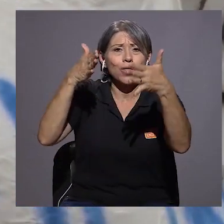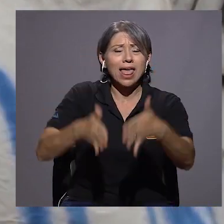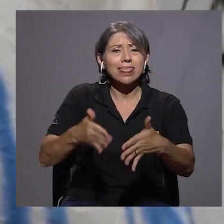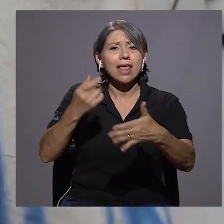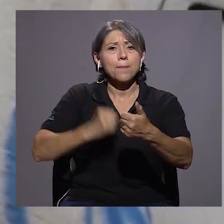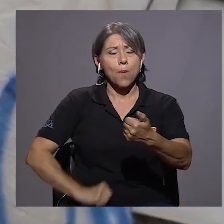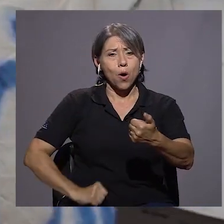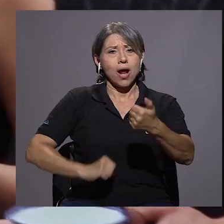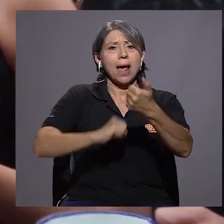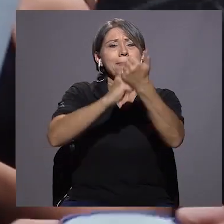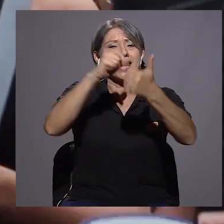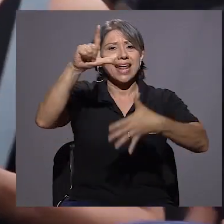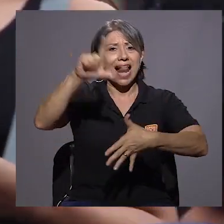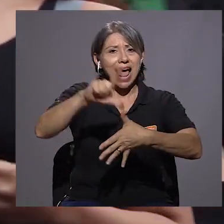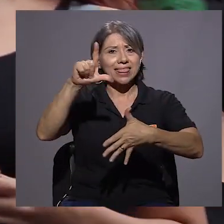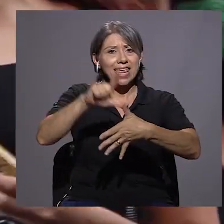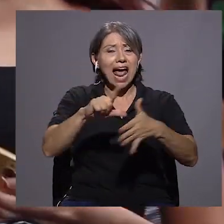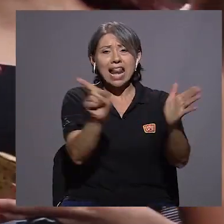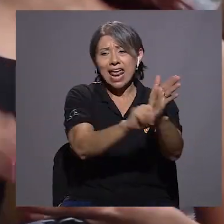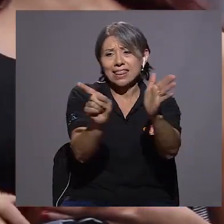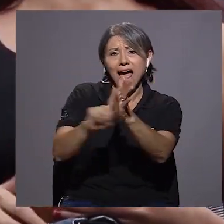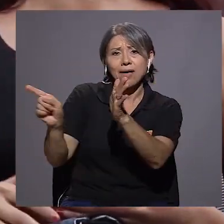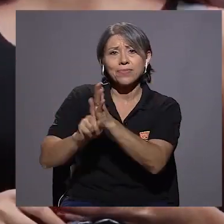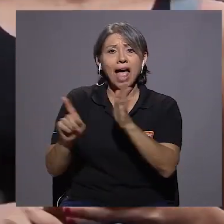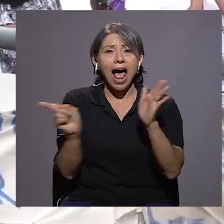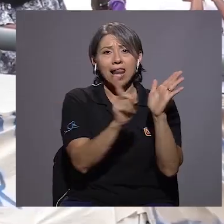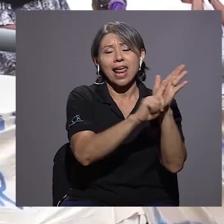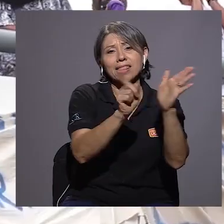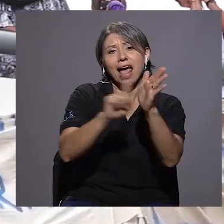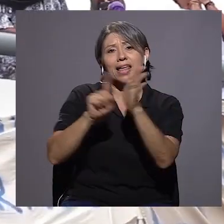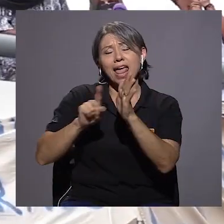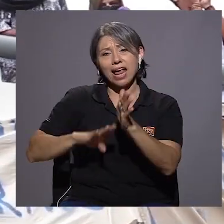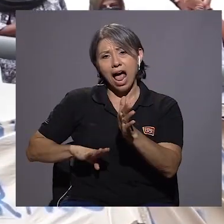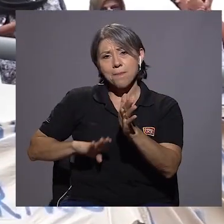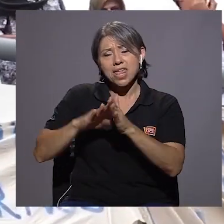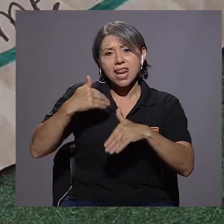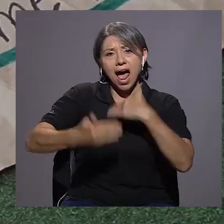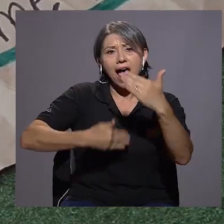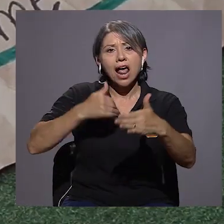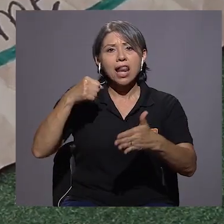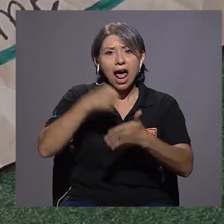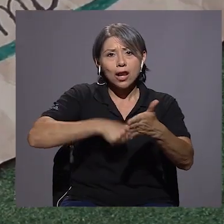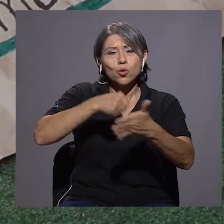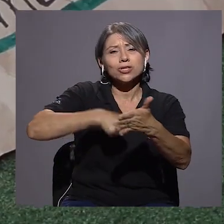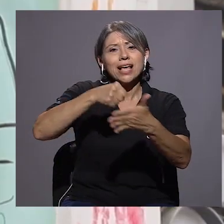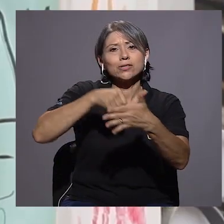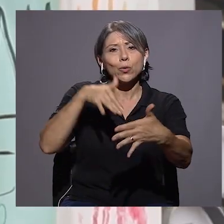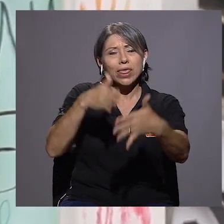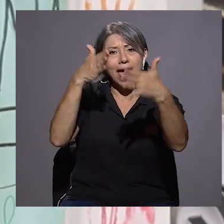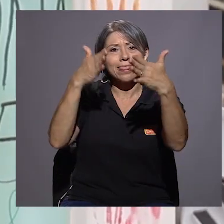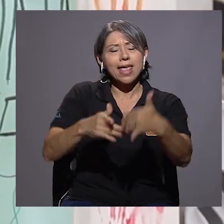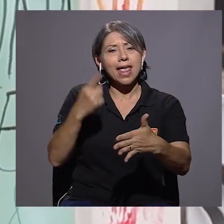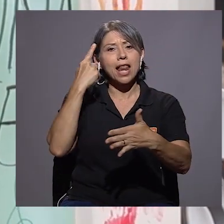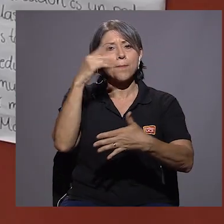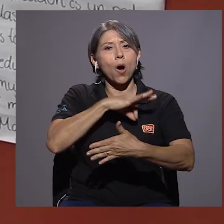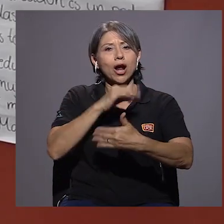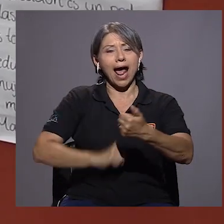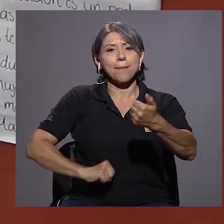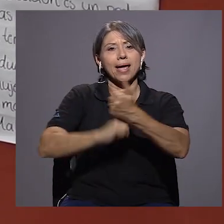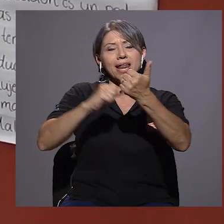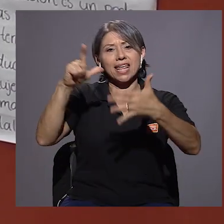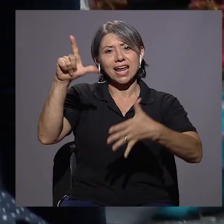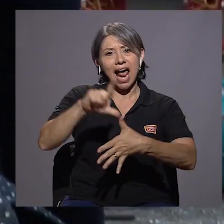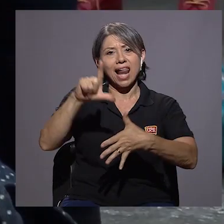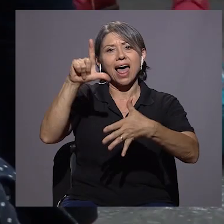lucha estudiantil por América Latina. ¡Alerta! ¡Alerta! ¡Alerta que